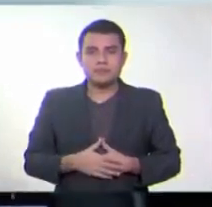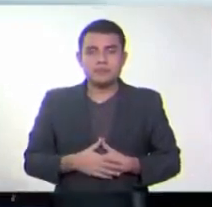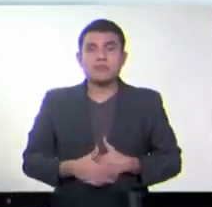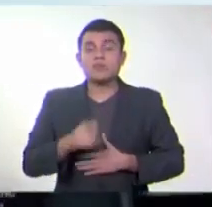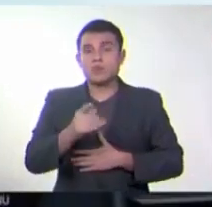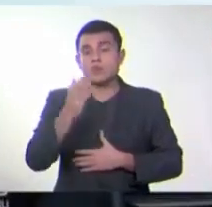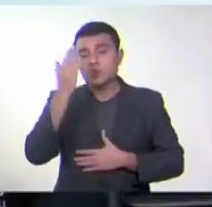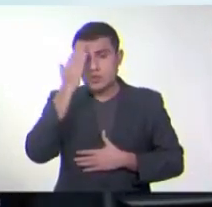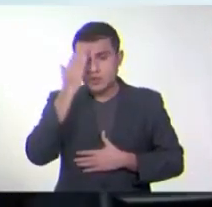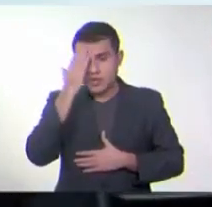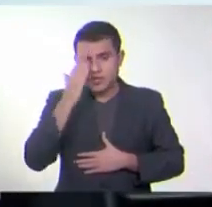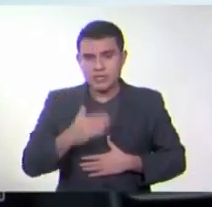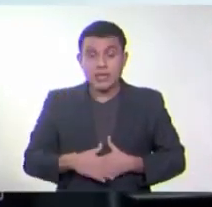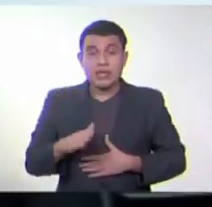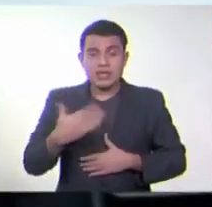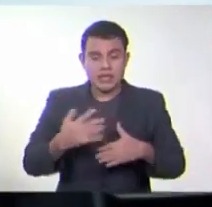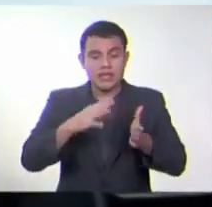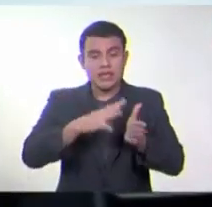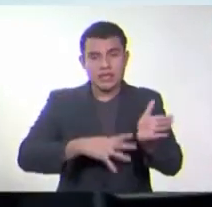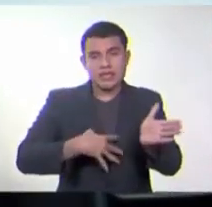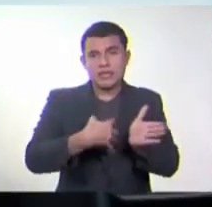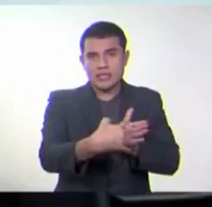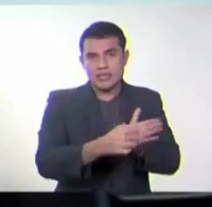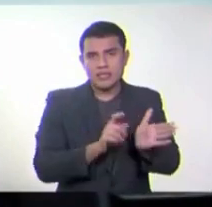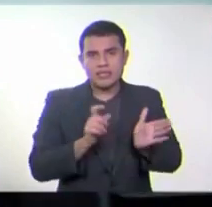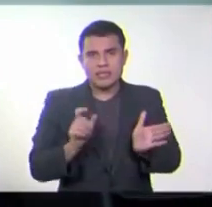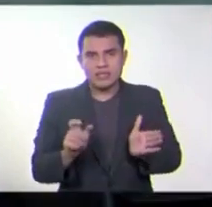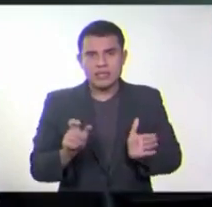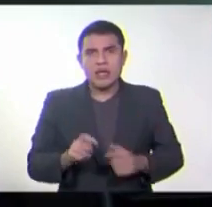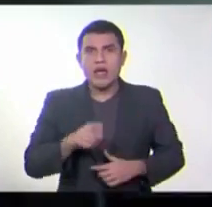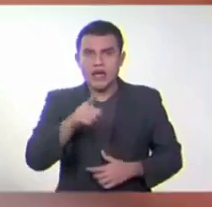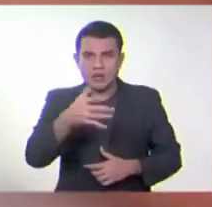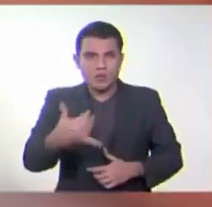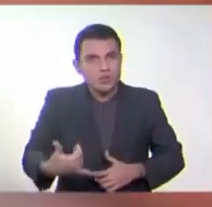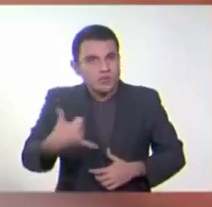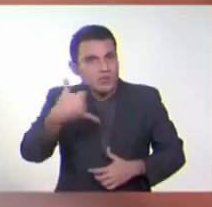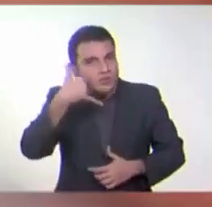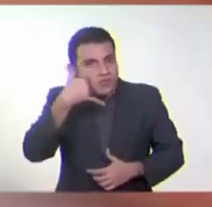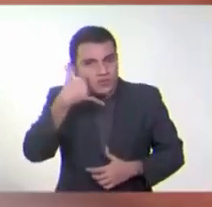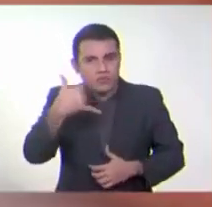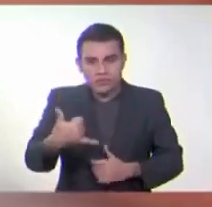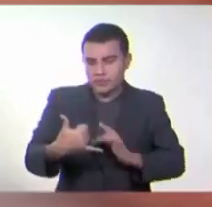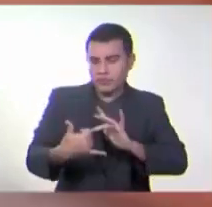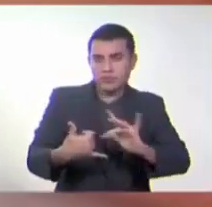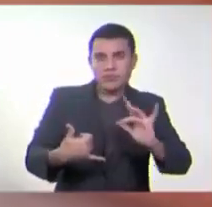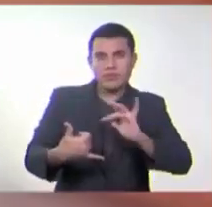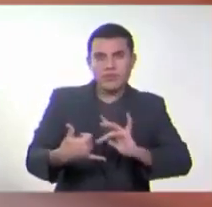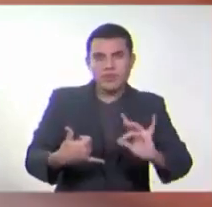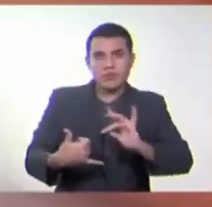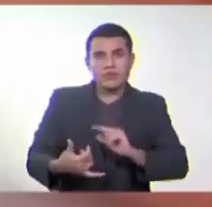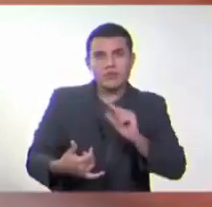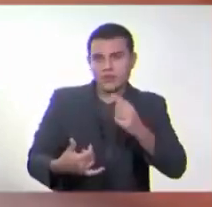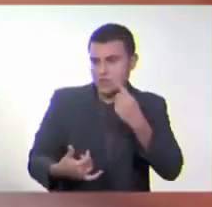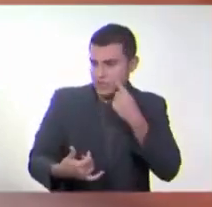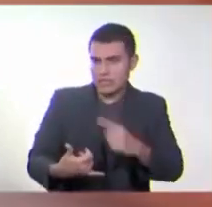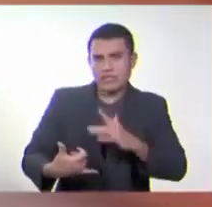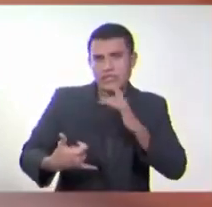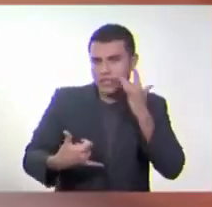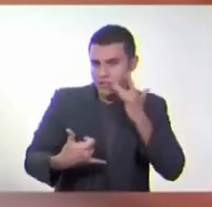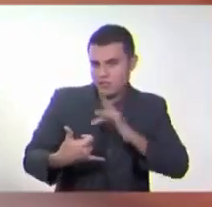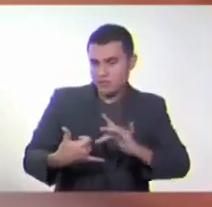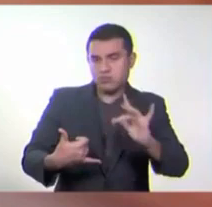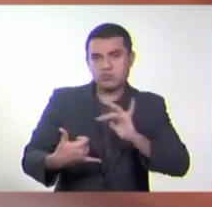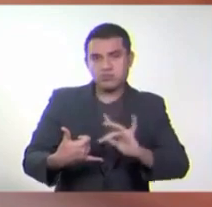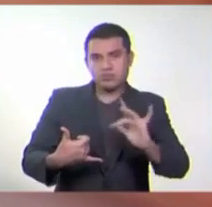¿Sabías que la tabla periódica está en tu smartphone? Los elegantes, ligeros y versátiles smartphones